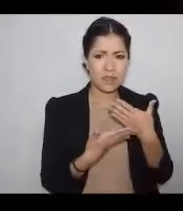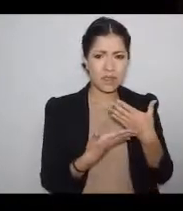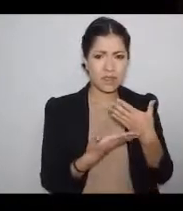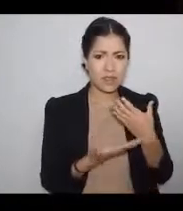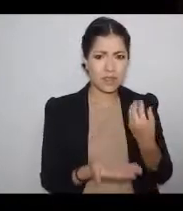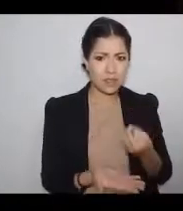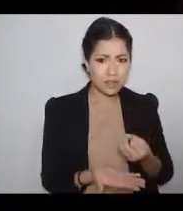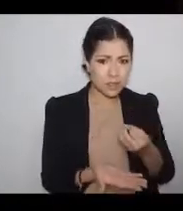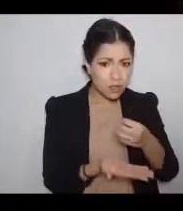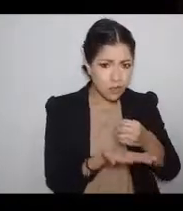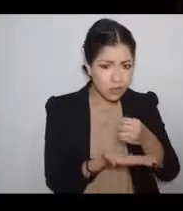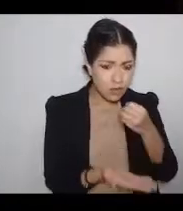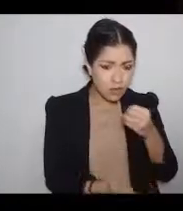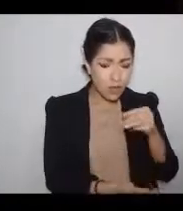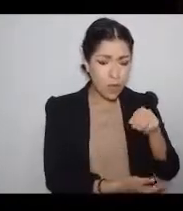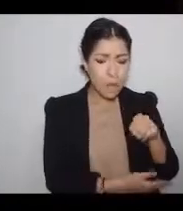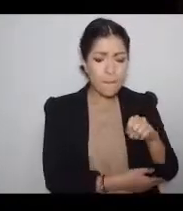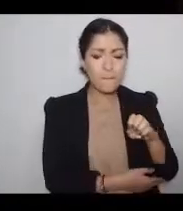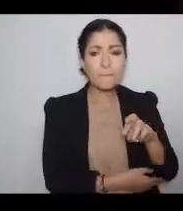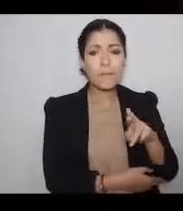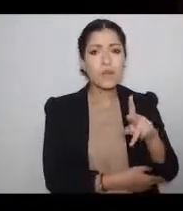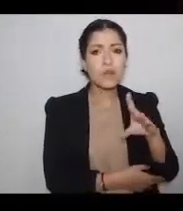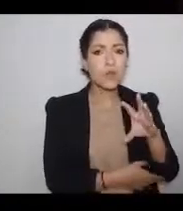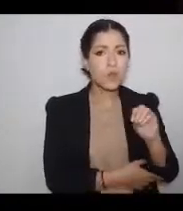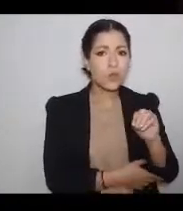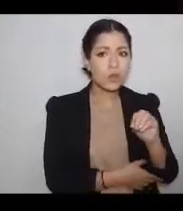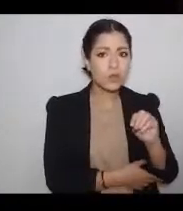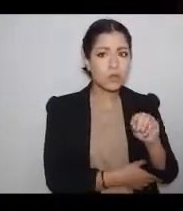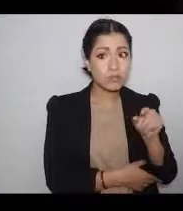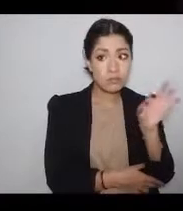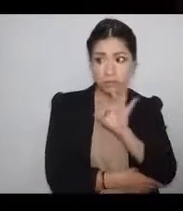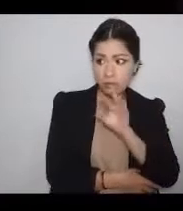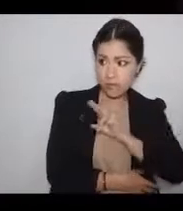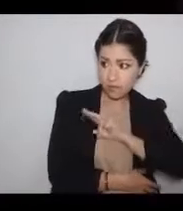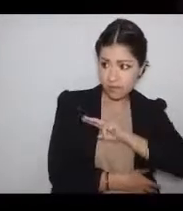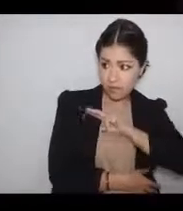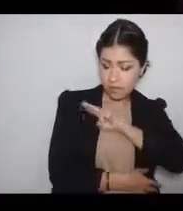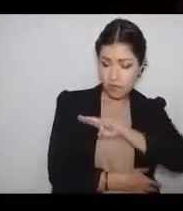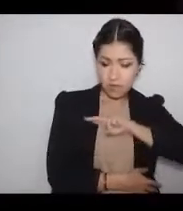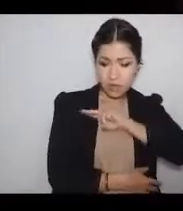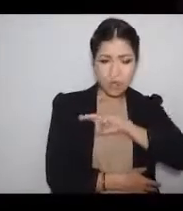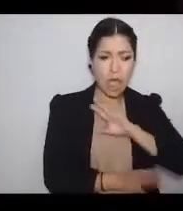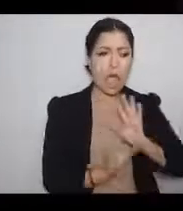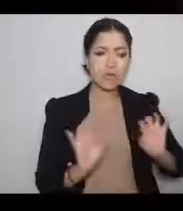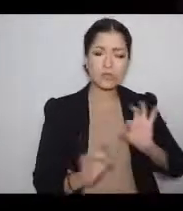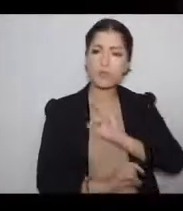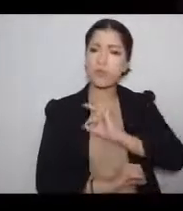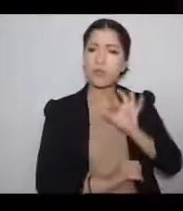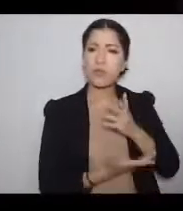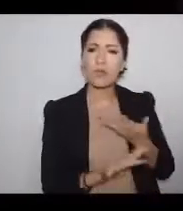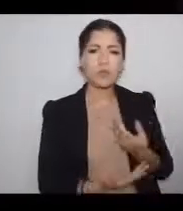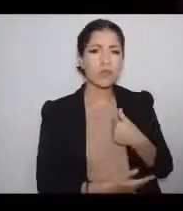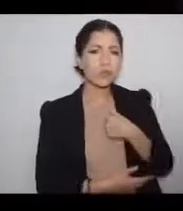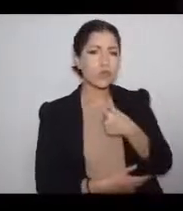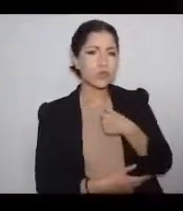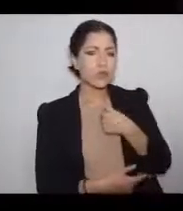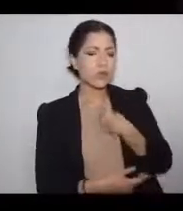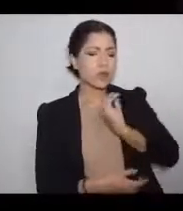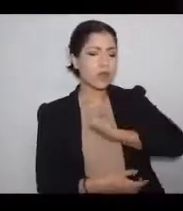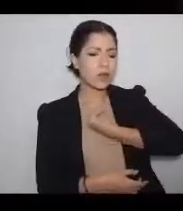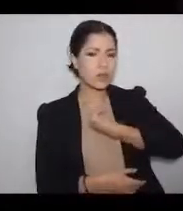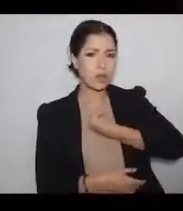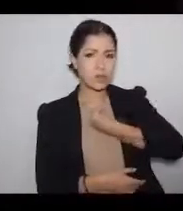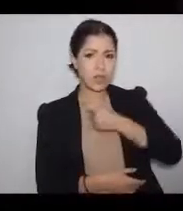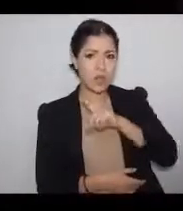mercurio. ¿Te puede envenenar? Ahí está la gracia. Si logro resistir el mercurio, ese brebaje hará que me